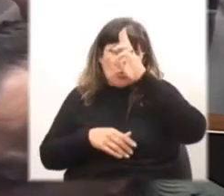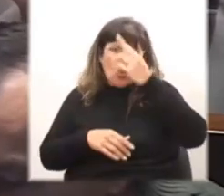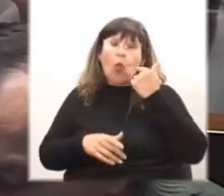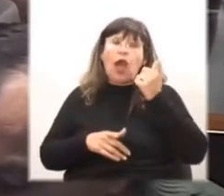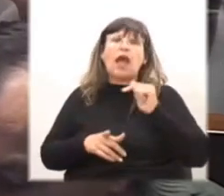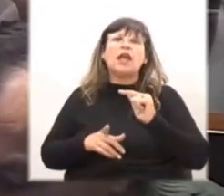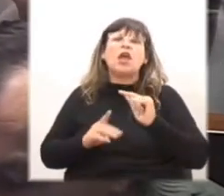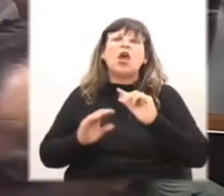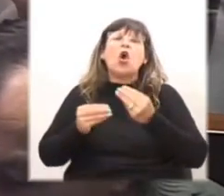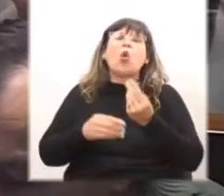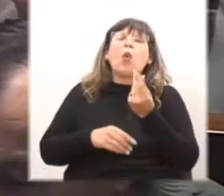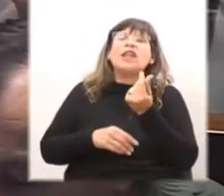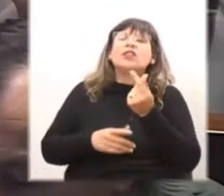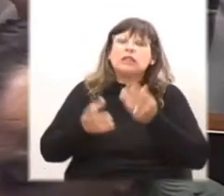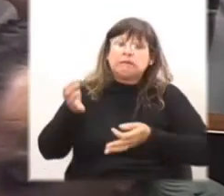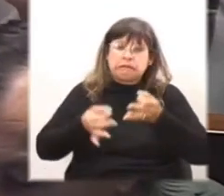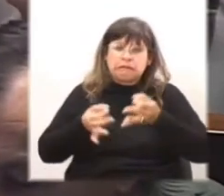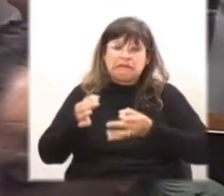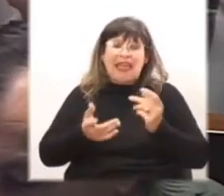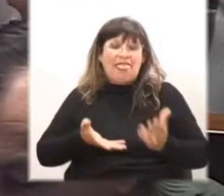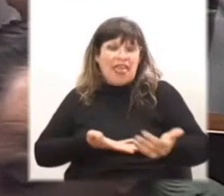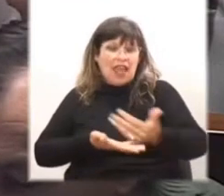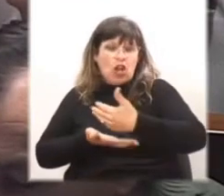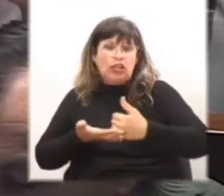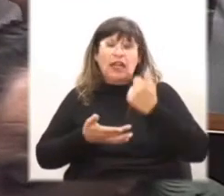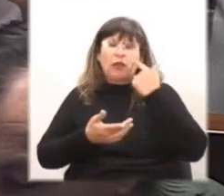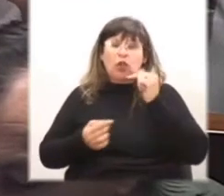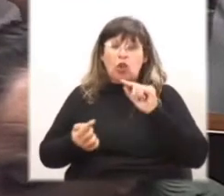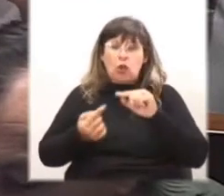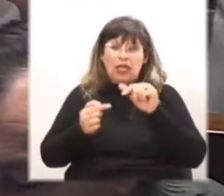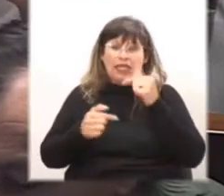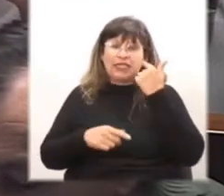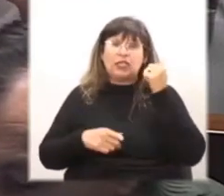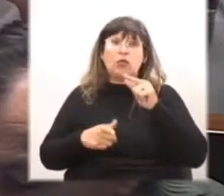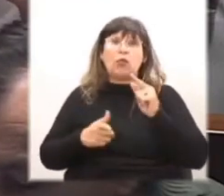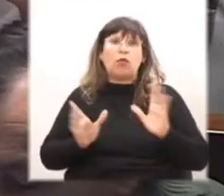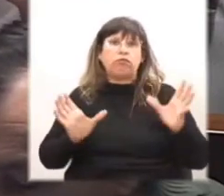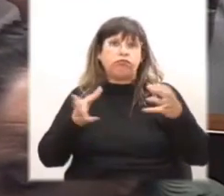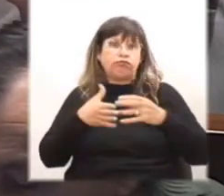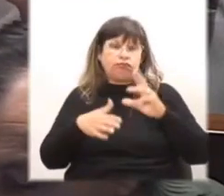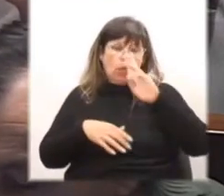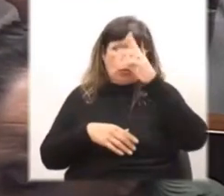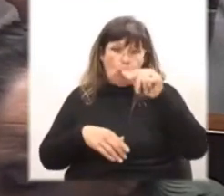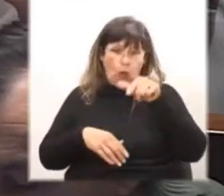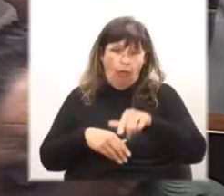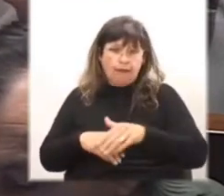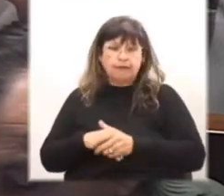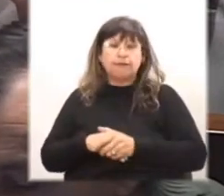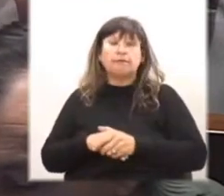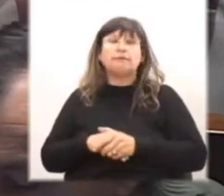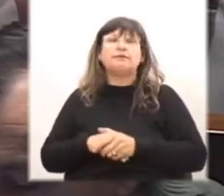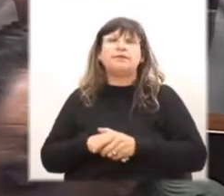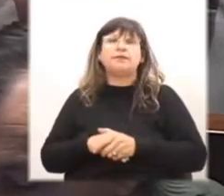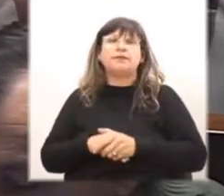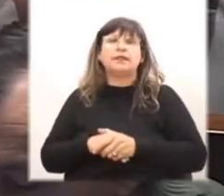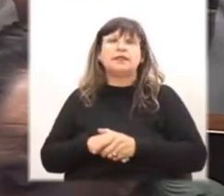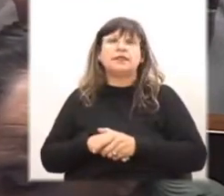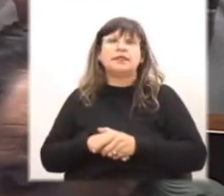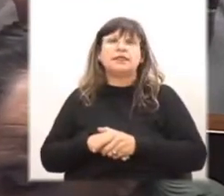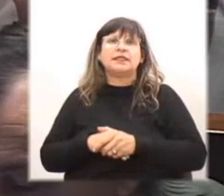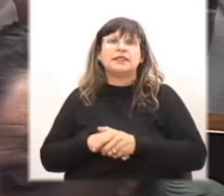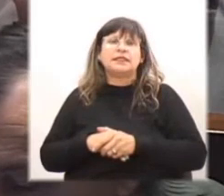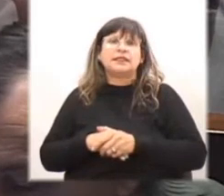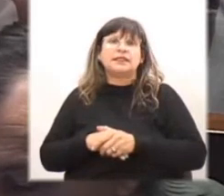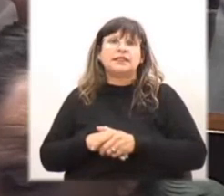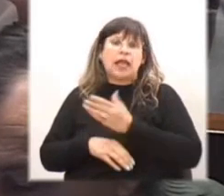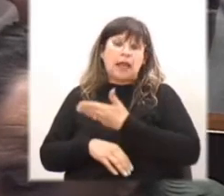es el dinero contable de lo recaudado con destino a la delegación de Uruguay? El